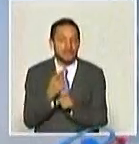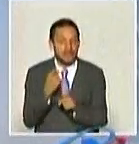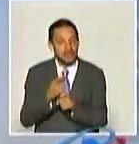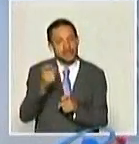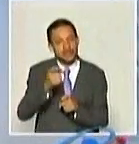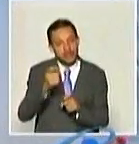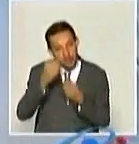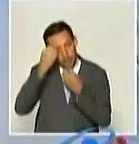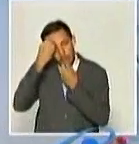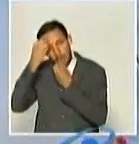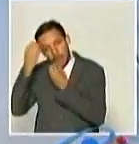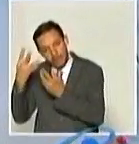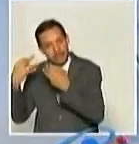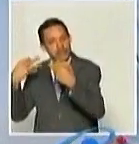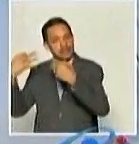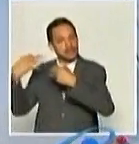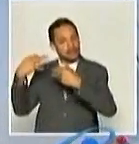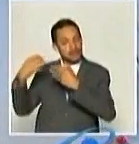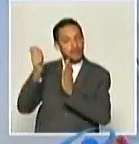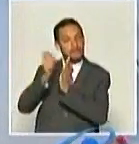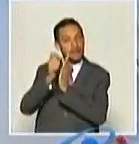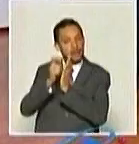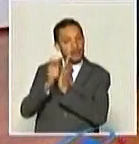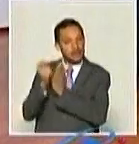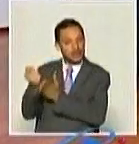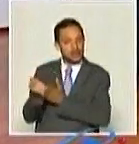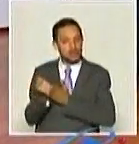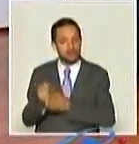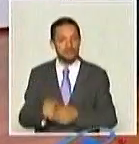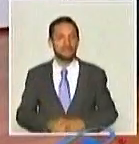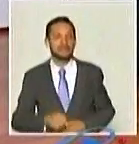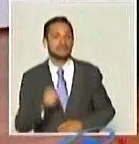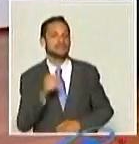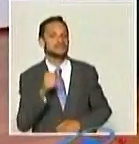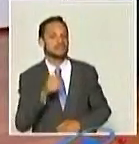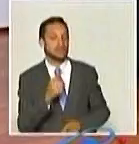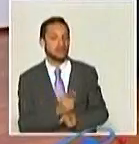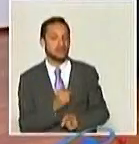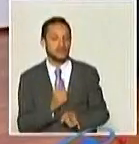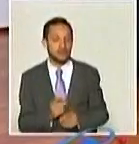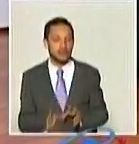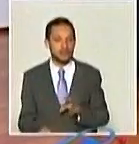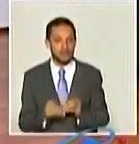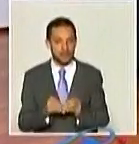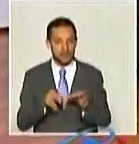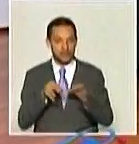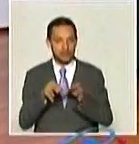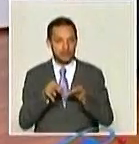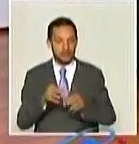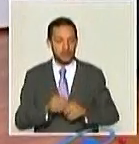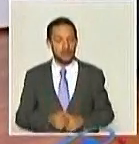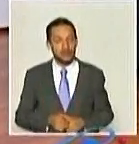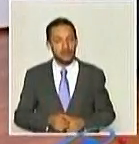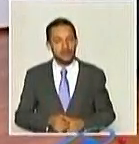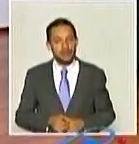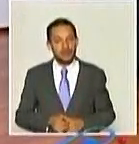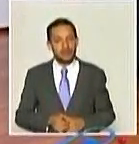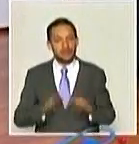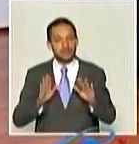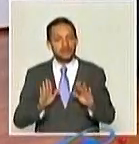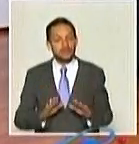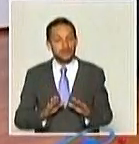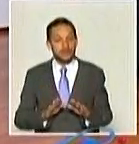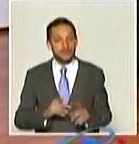en el campo. Alonso. Doctor Alonso. Sí, hay una situación que tenemos que tener en cuenta, y es que en el origen de